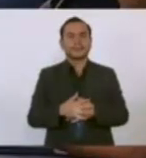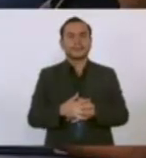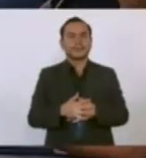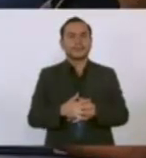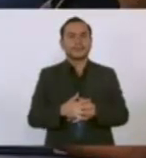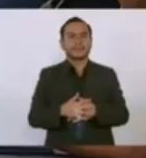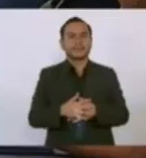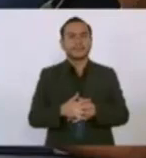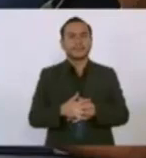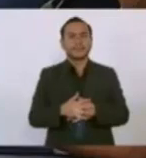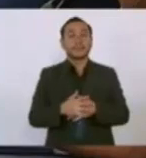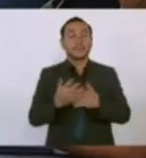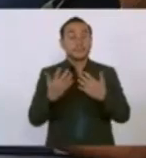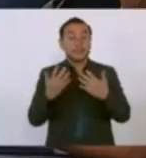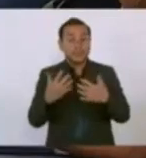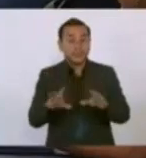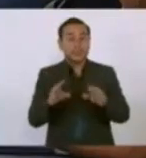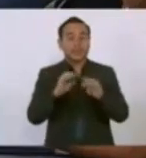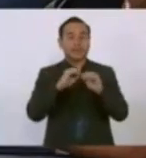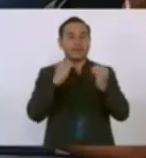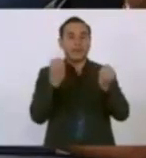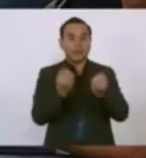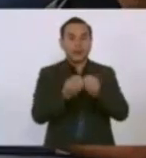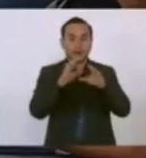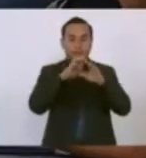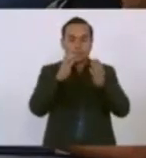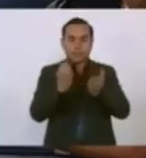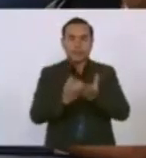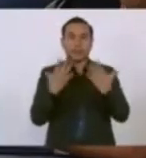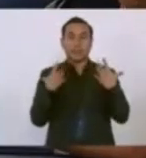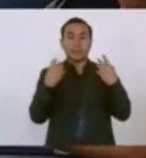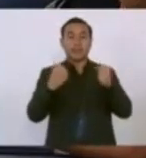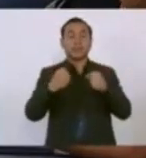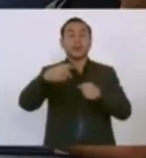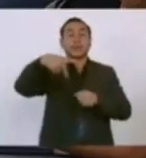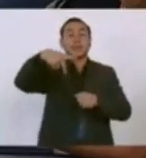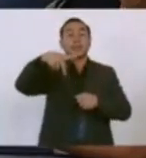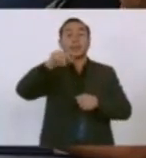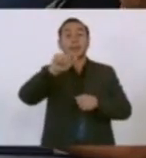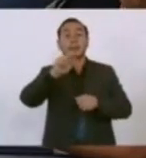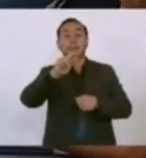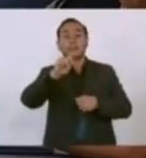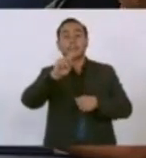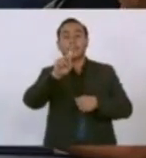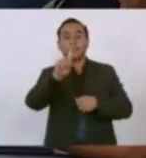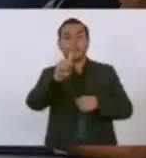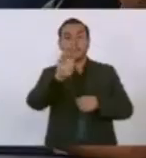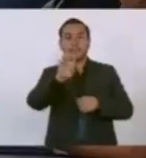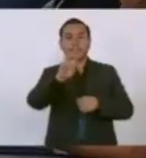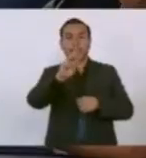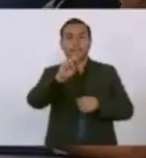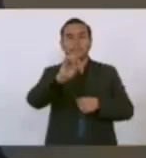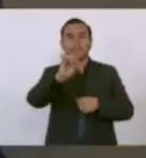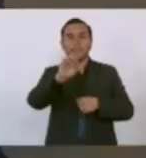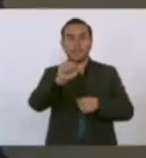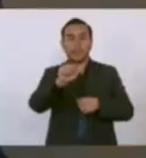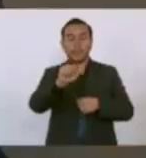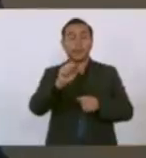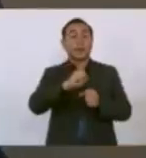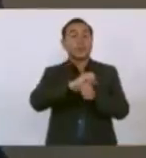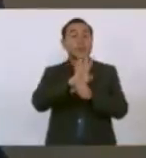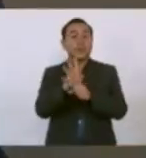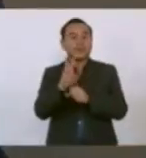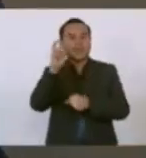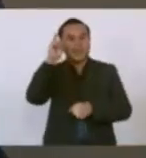Ya la Organización Mundial de la Salud decretó pandemia la enfermedad del COVID-19, es decir,